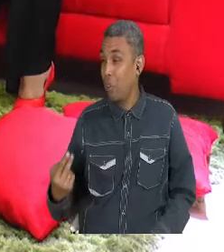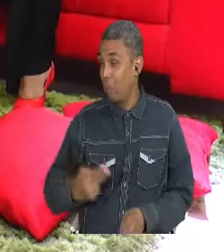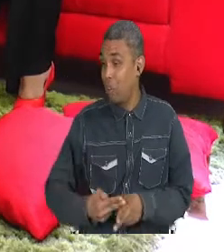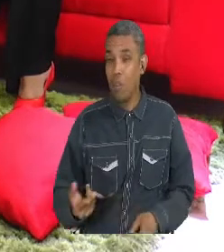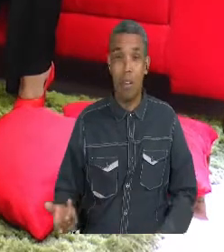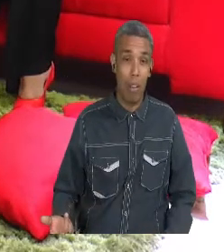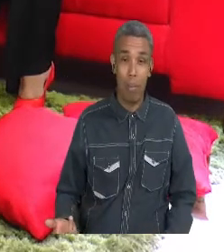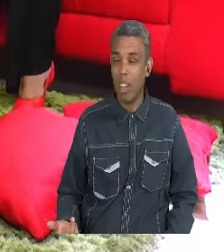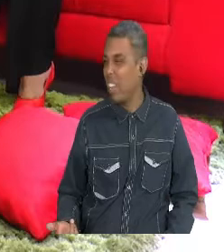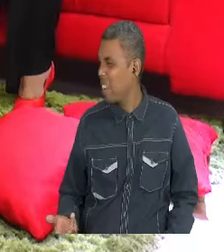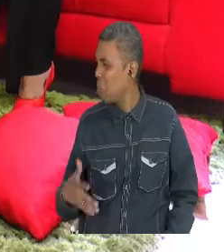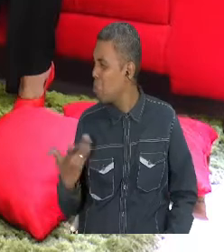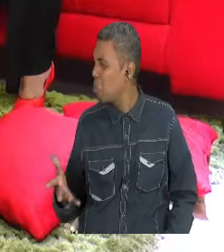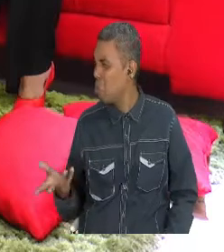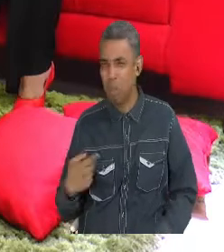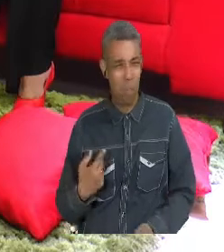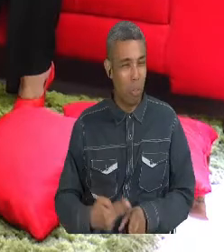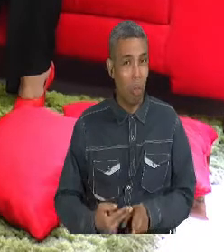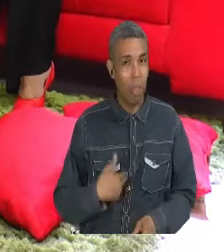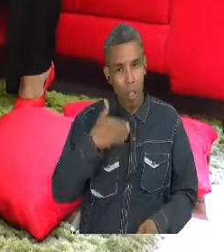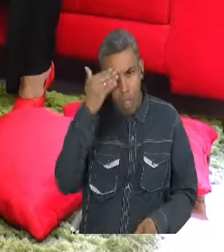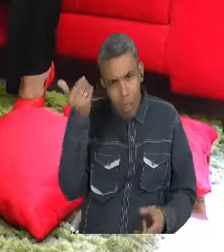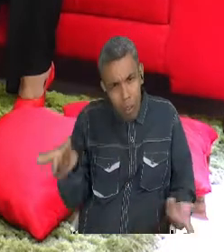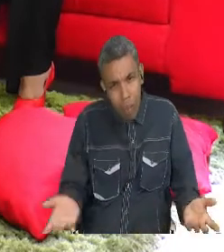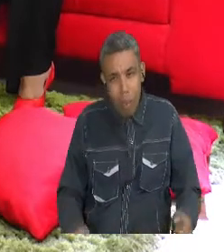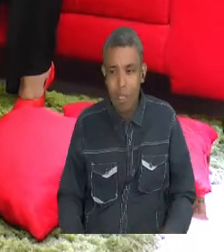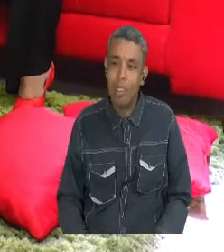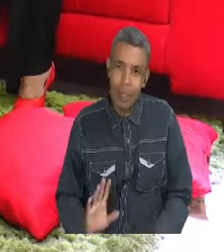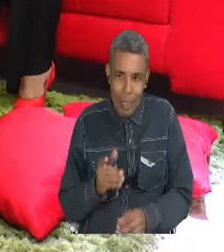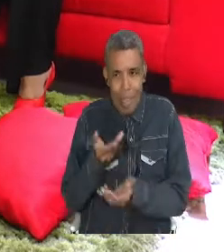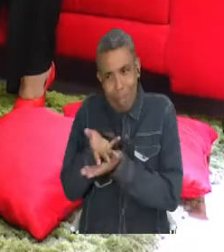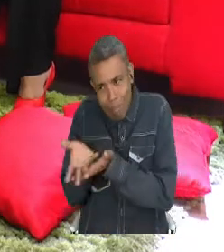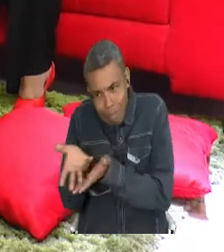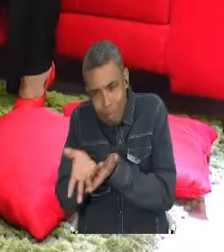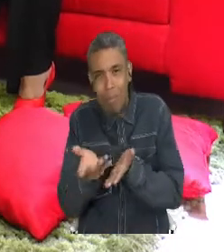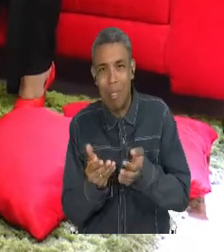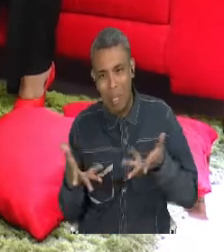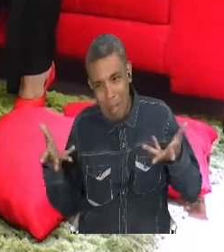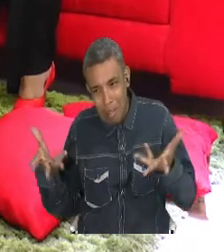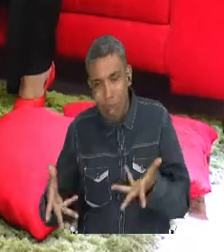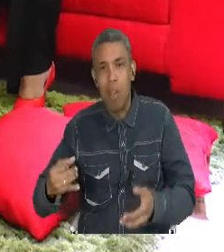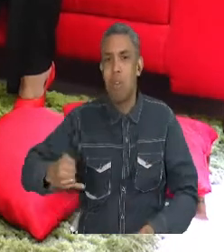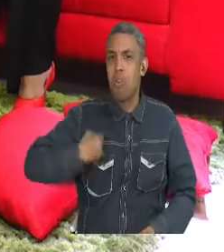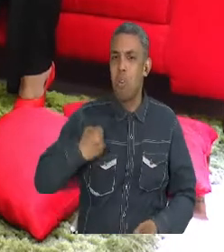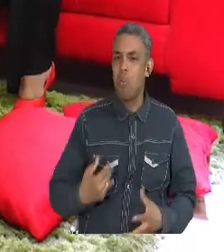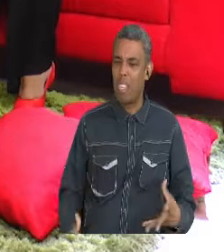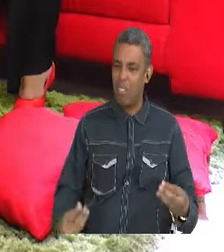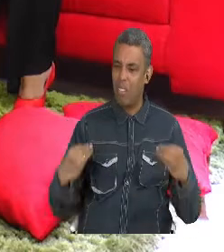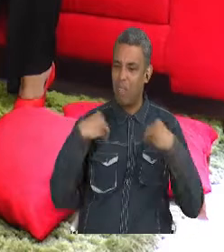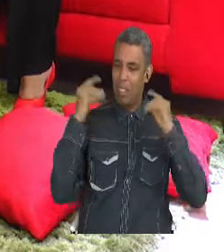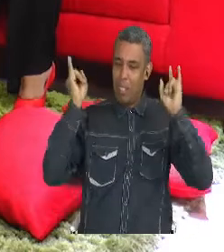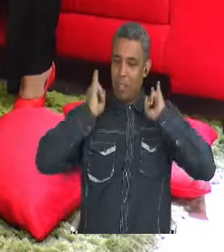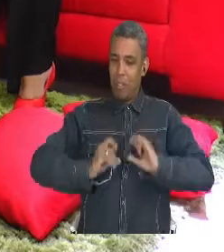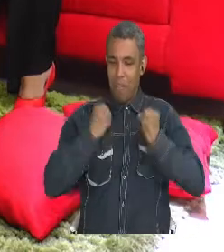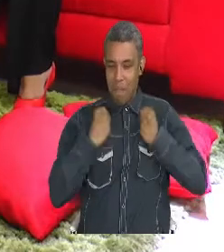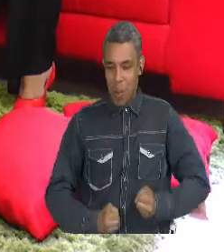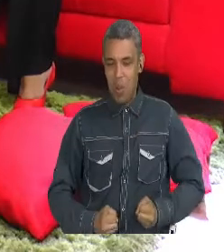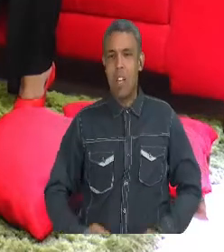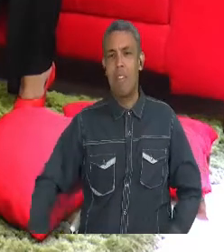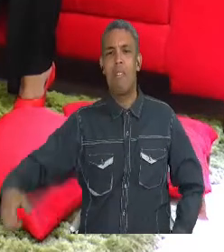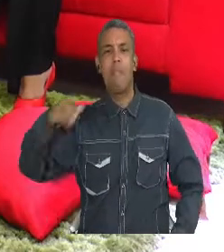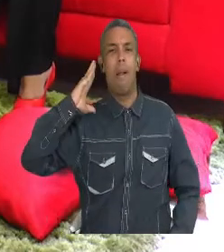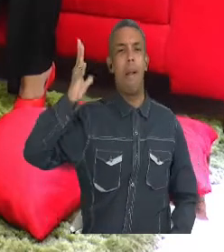lector les aporta también herramientas para ser más seguros y para manejar ese tipo de cosas. ¿Sí? Porque vuelvo y digo, o sea, yo llego a